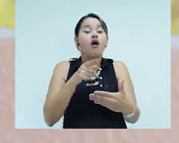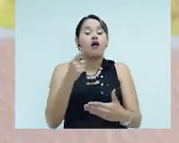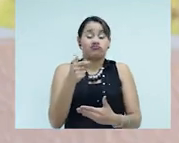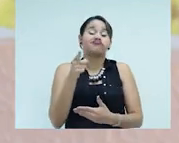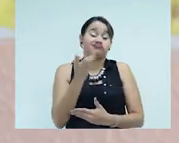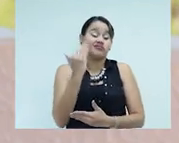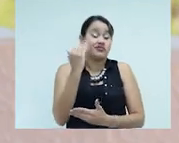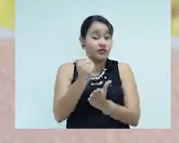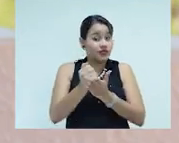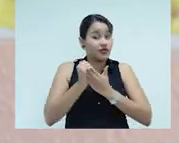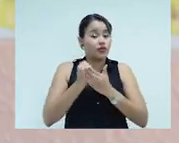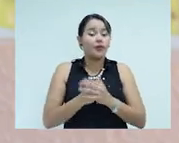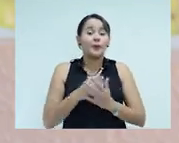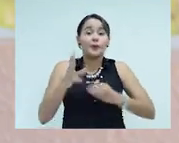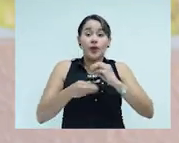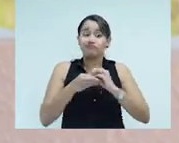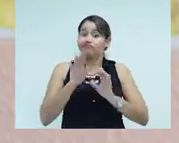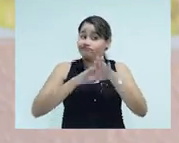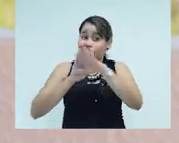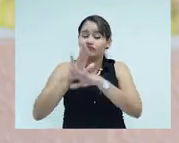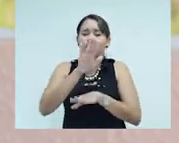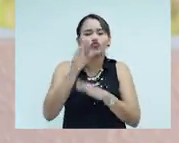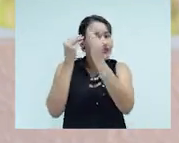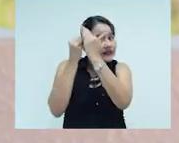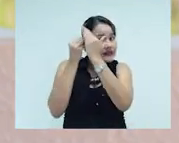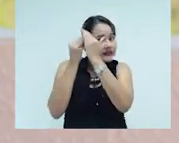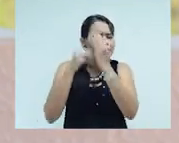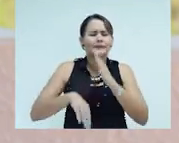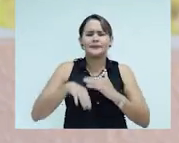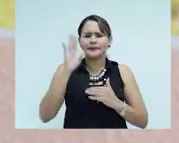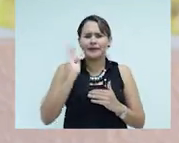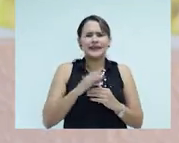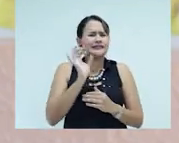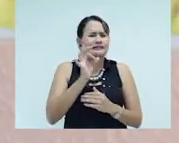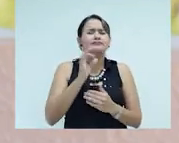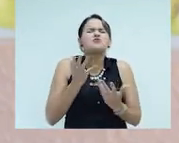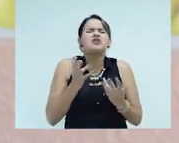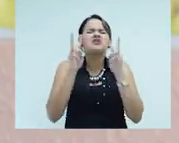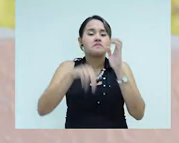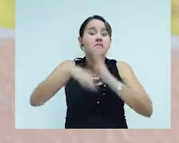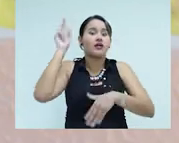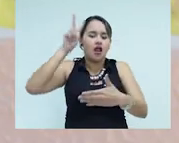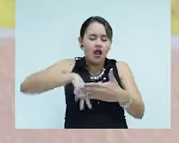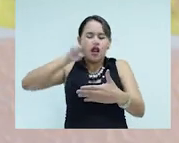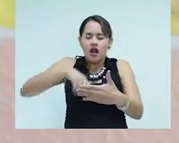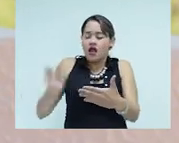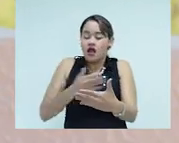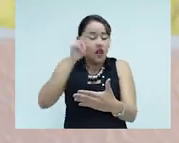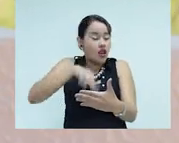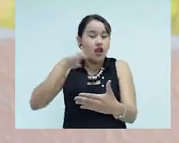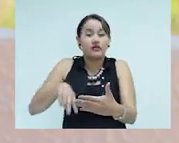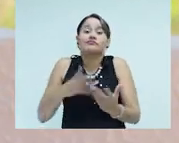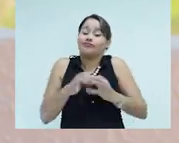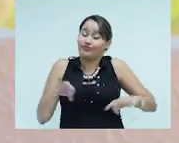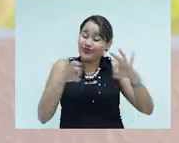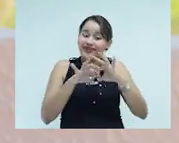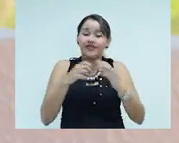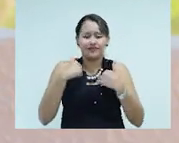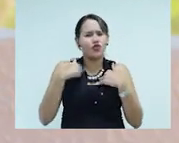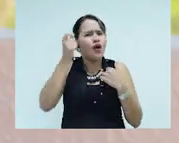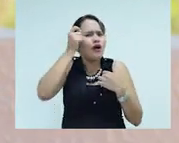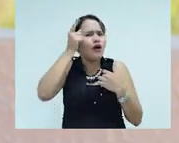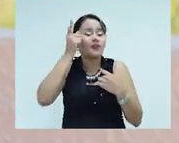y todo eso también nos ayuda mucho. Porque en las pruebas a ver, la mayoría de cosas son lectura, entonces hay que tener